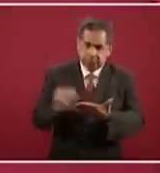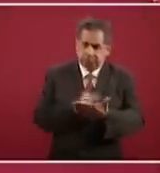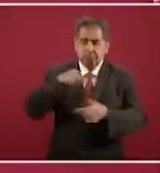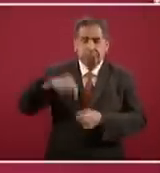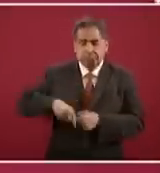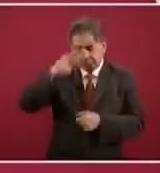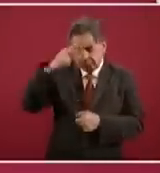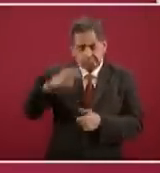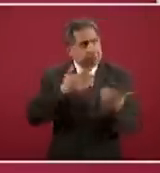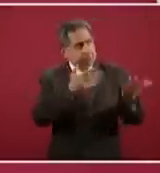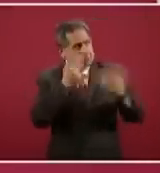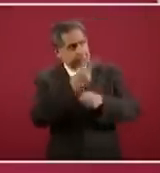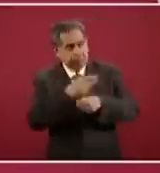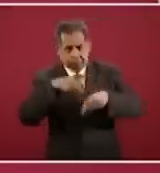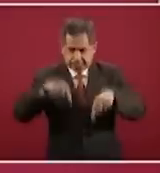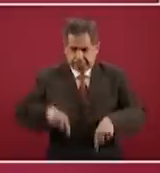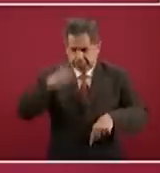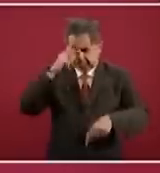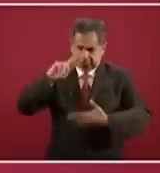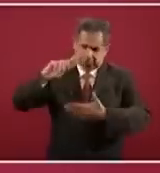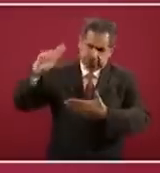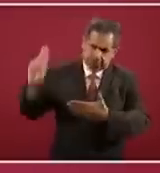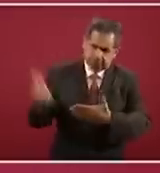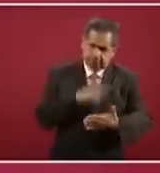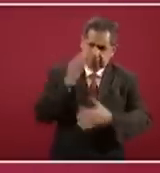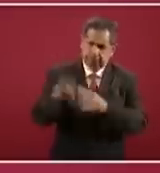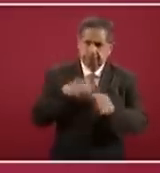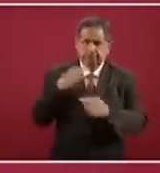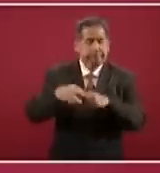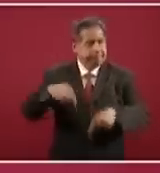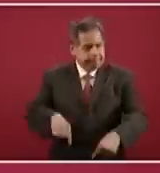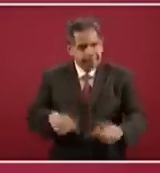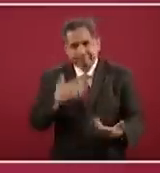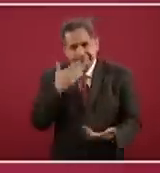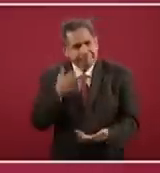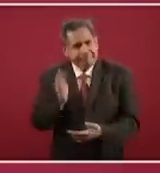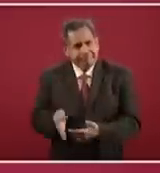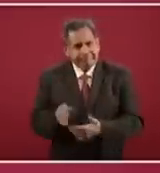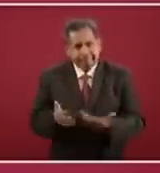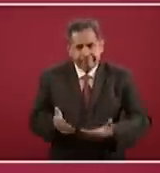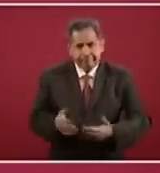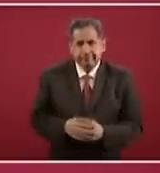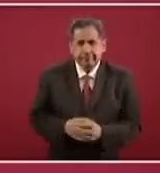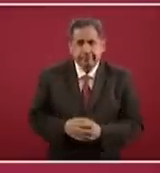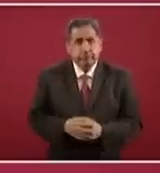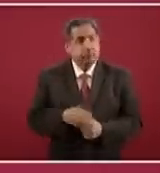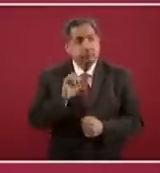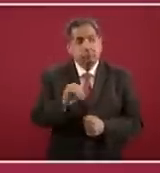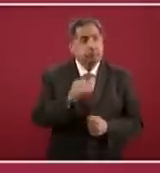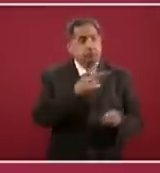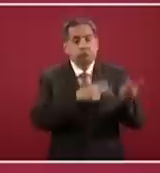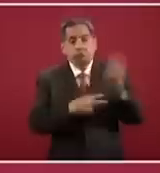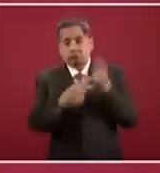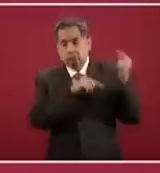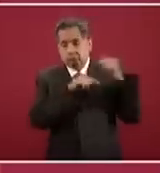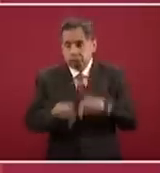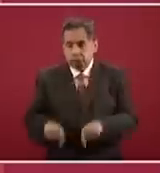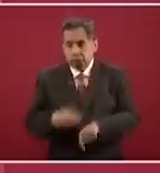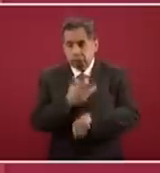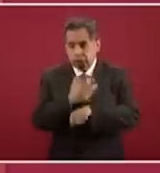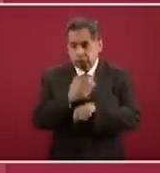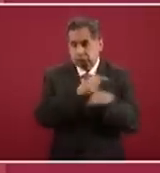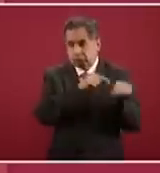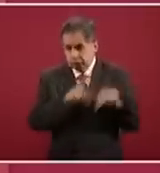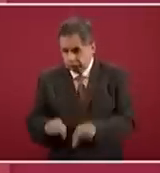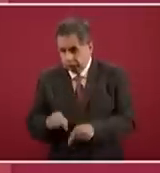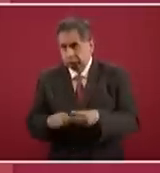México este acuerdo y que venían de Estados Unidos y